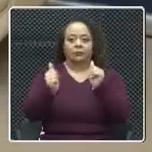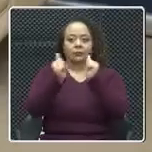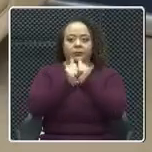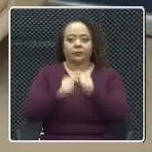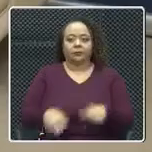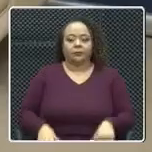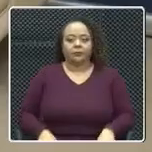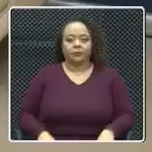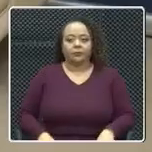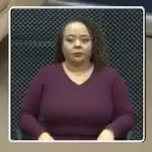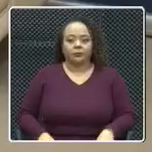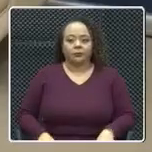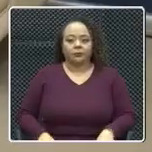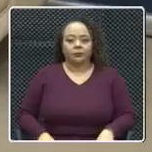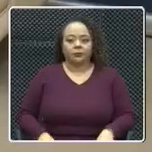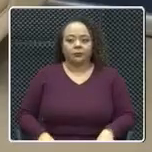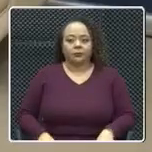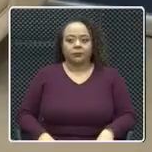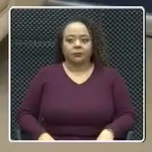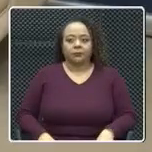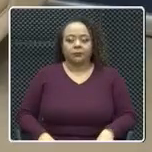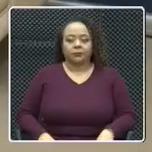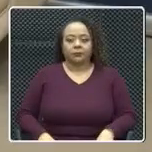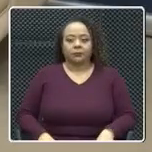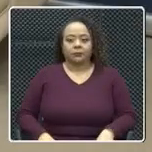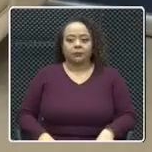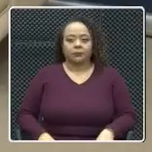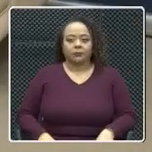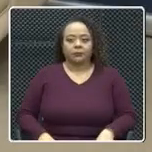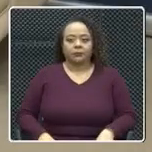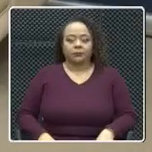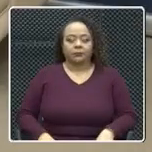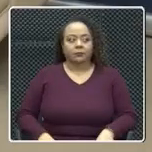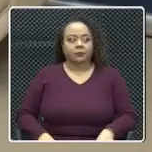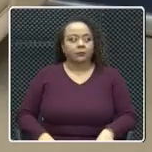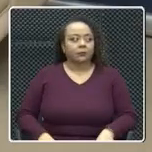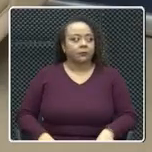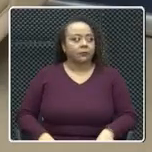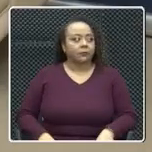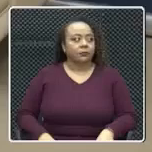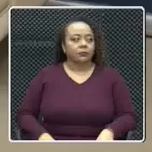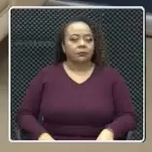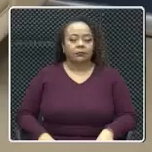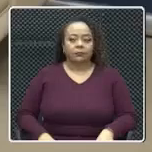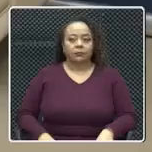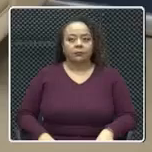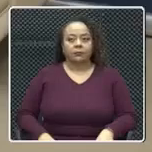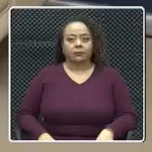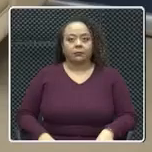acompaña. Gracias. Vamos a ver, nos dice,